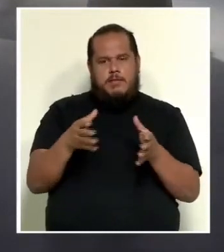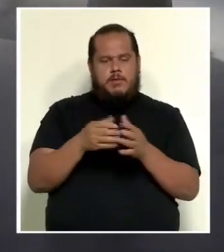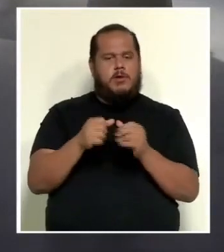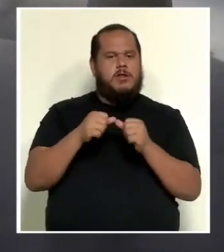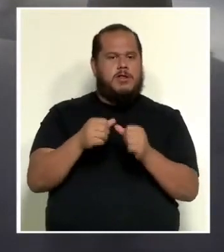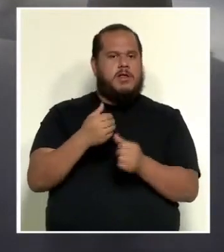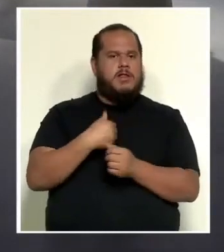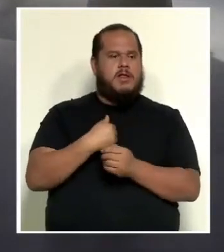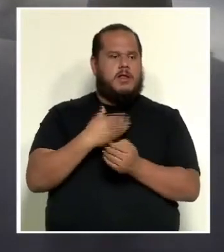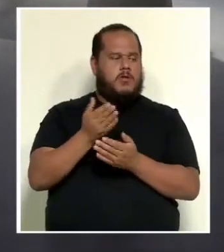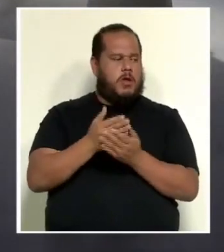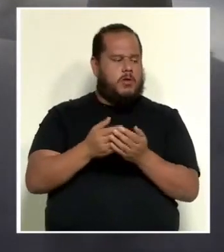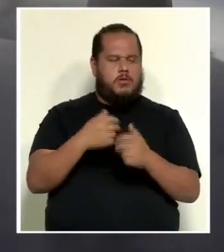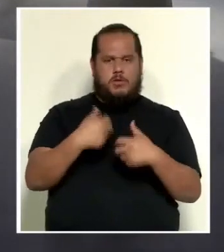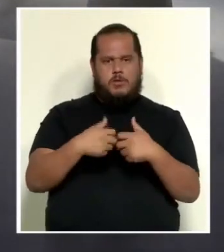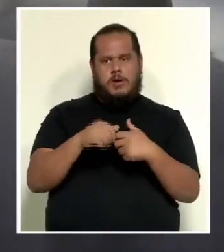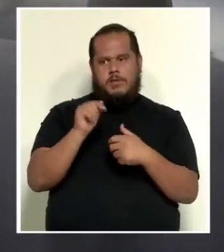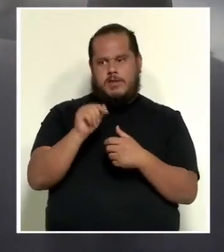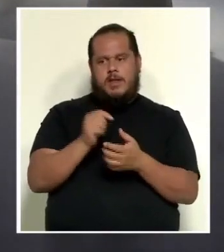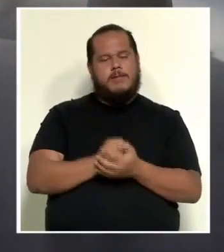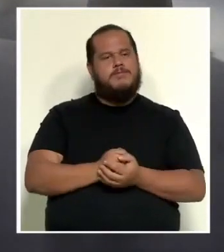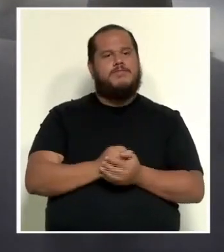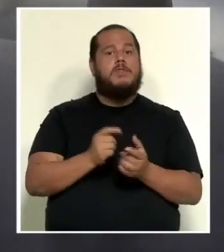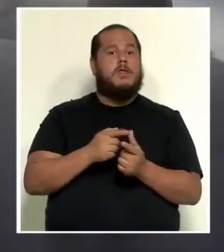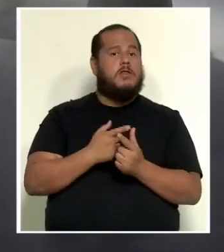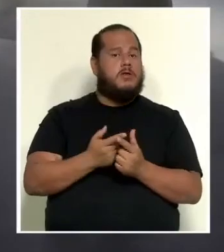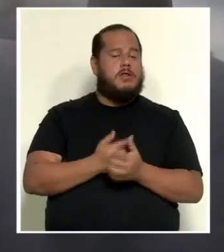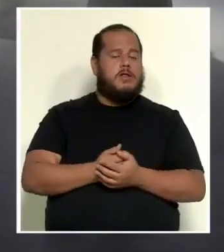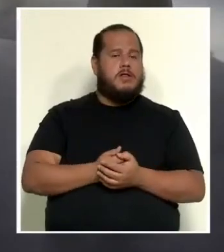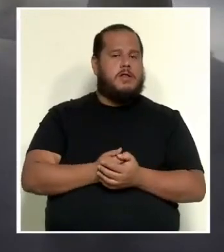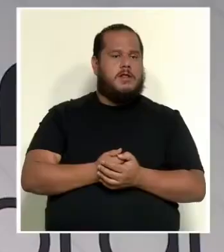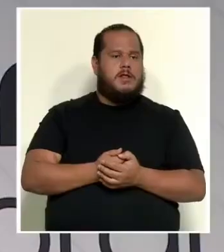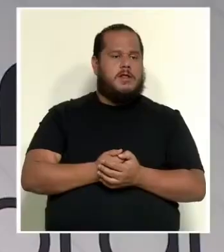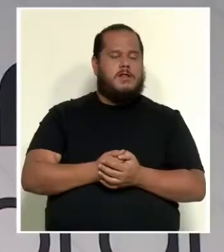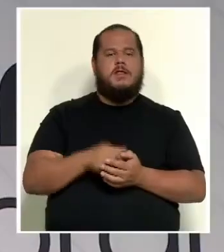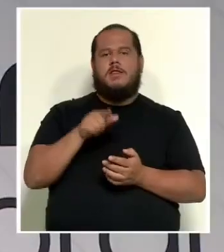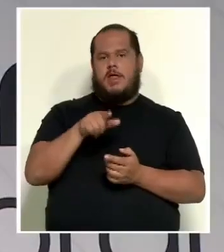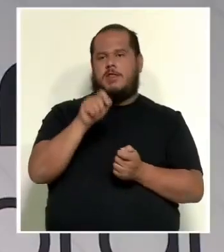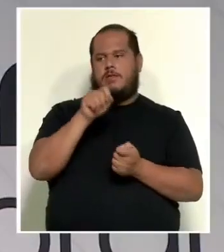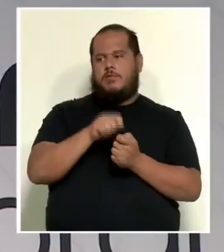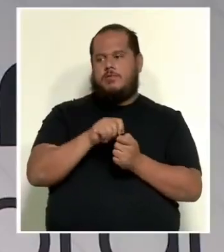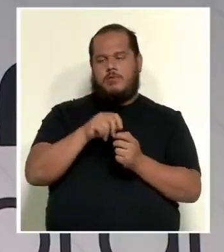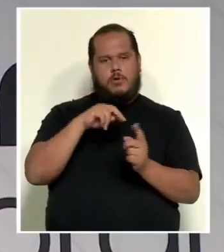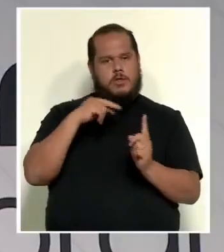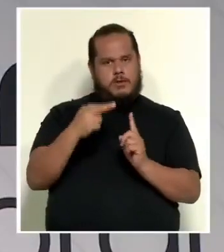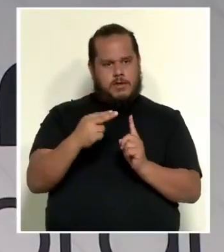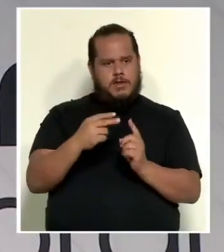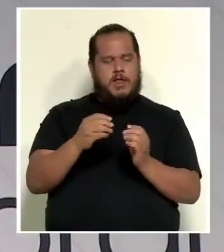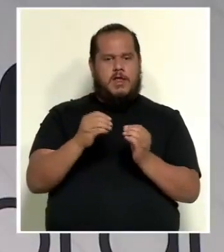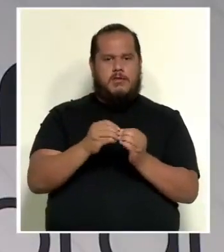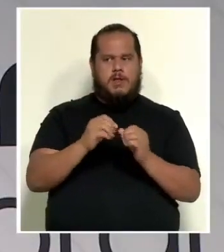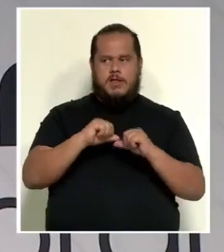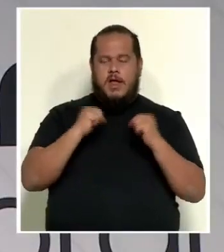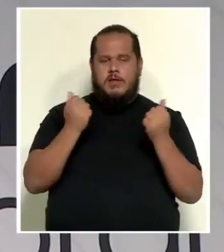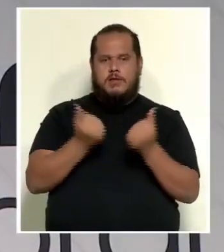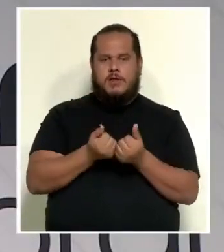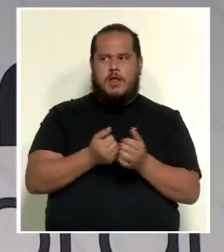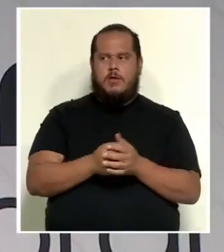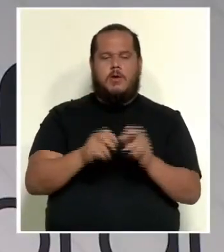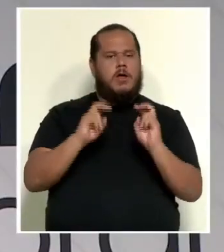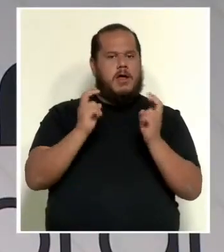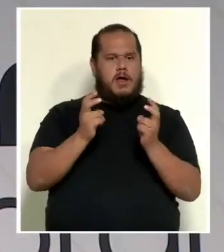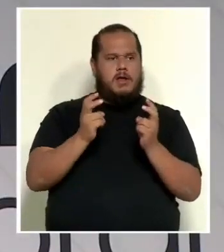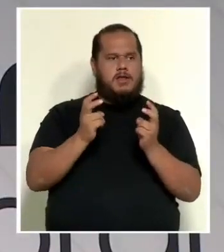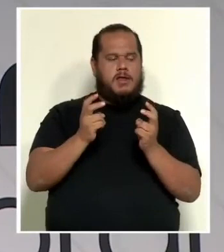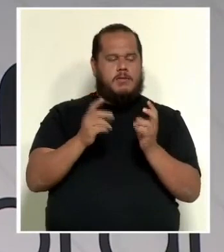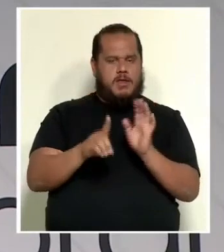sigue teniendo algunos problemas ahí. Entonces, desde ese punto de vista es más asociado al tema de